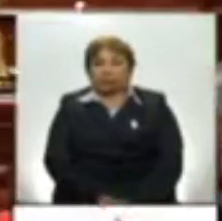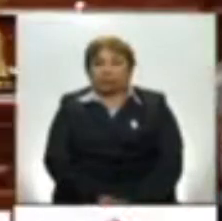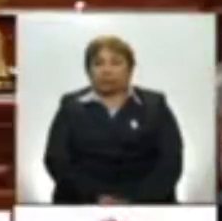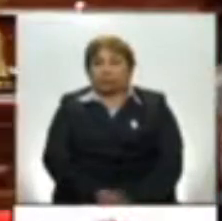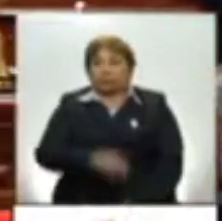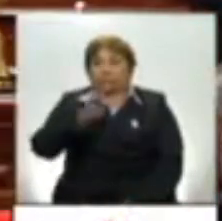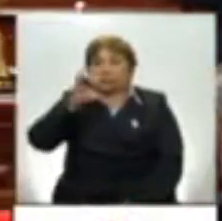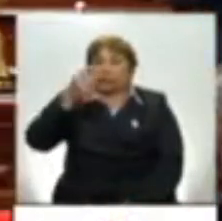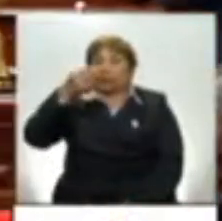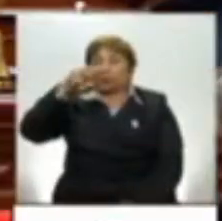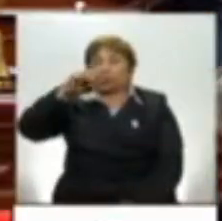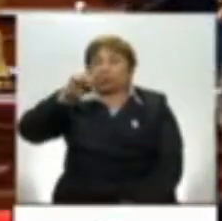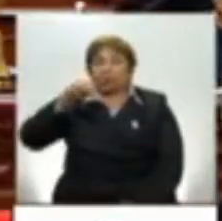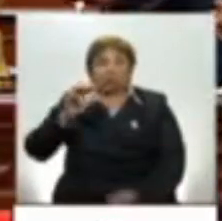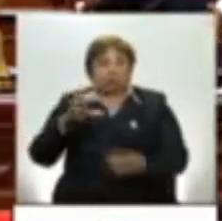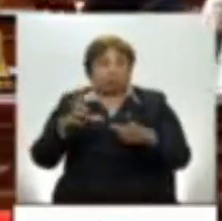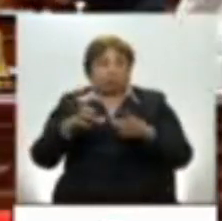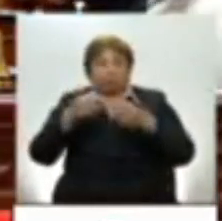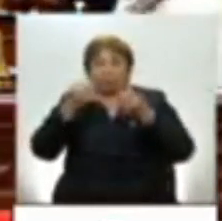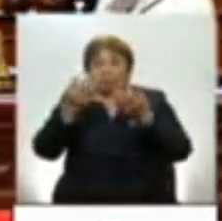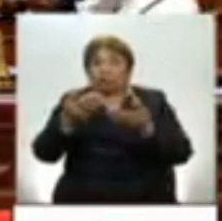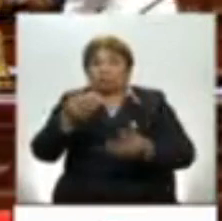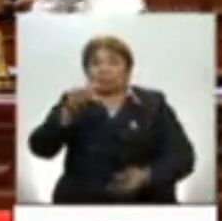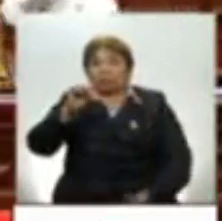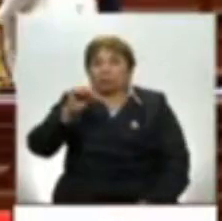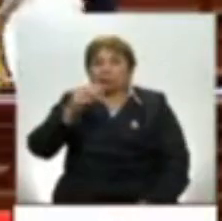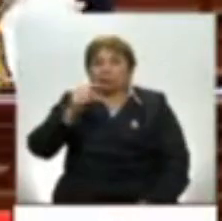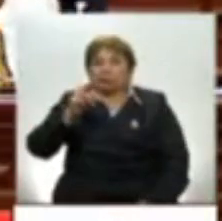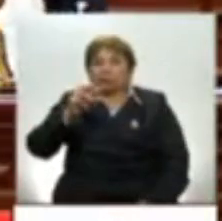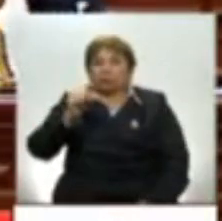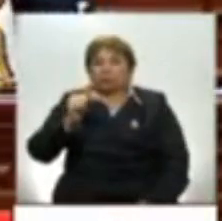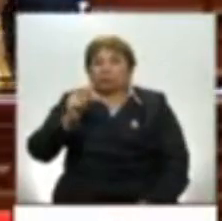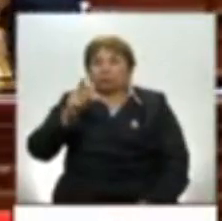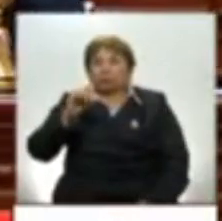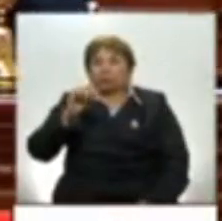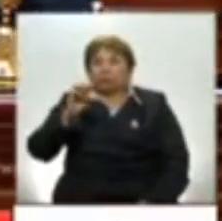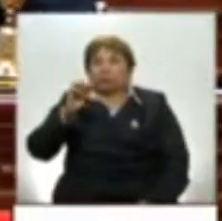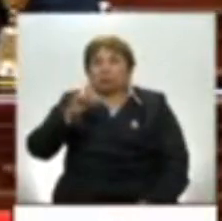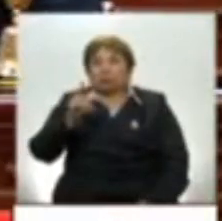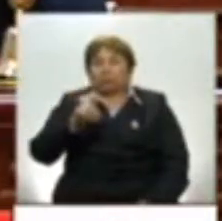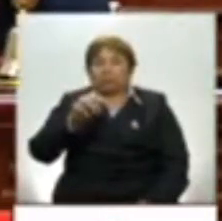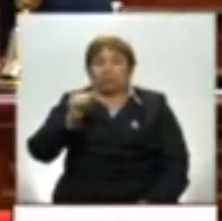Jurado Nacional de Elecciones, credencial otorgada a María Elizabeth Taipe Coronado, DNI